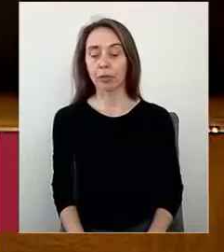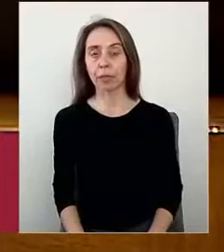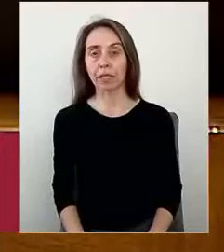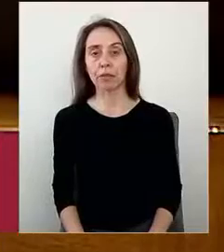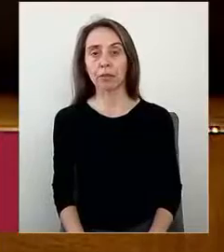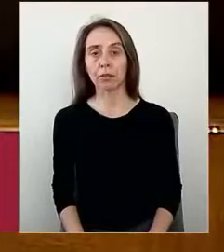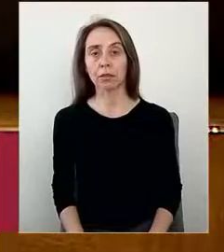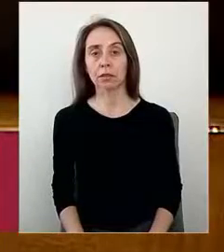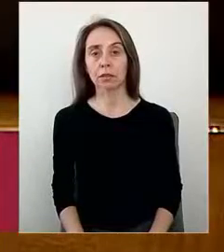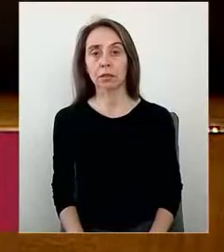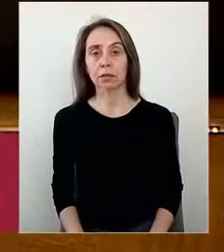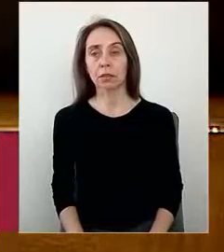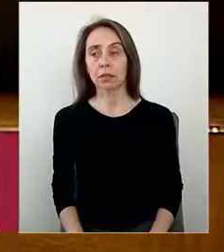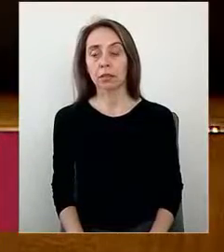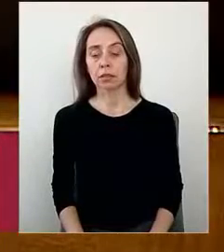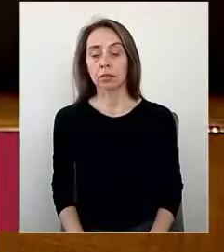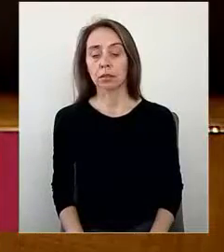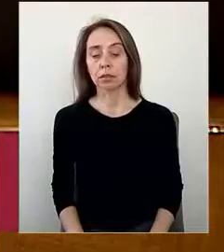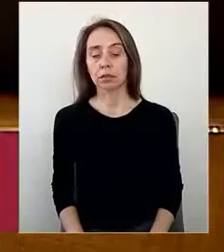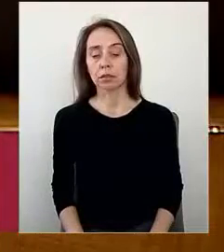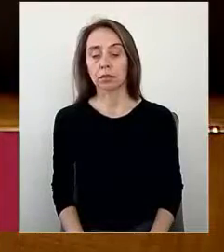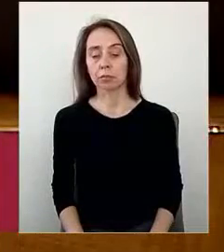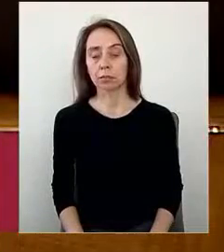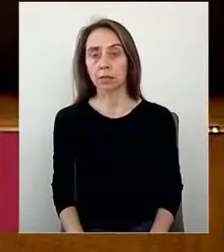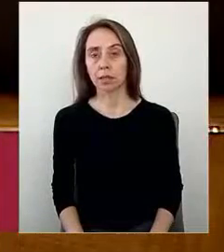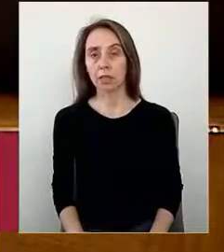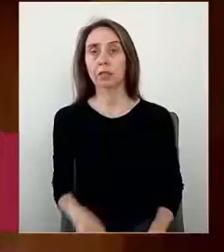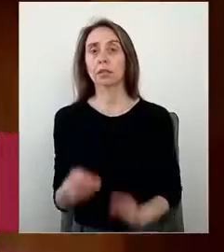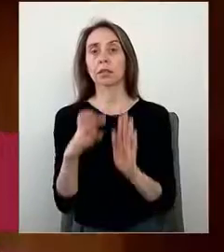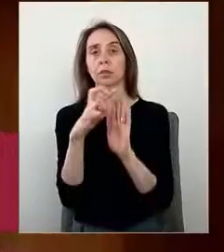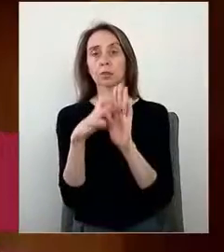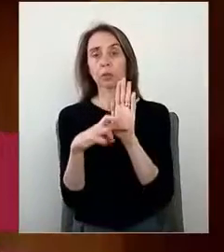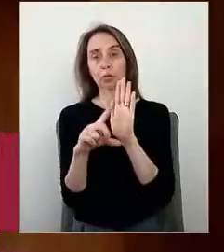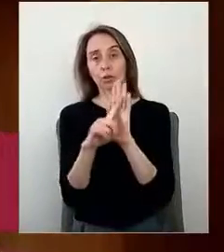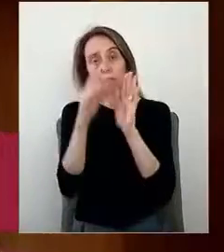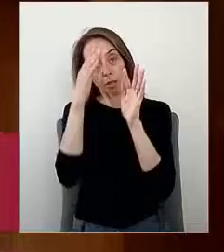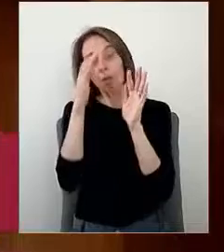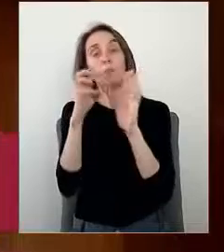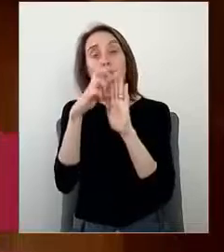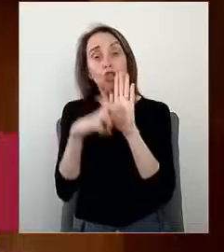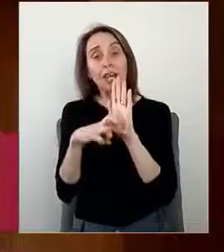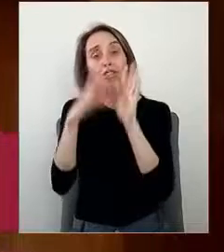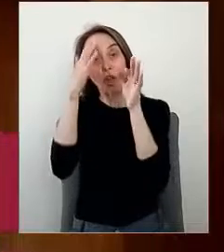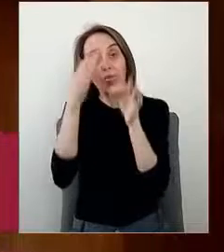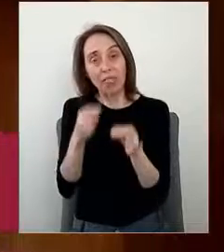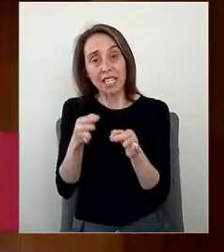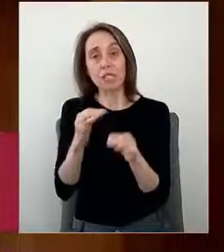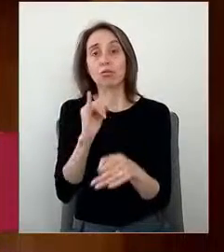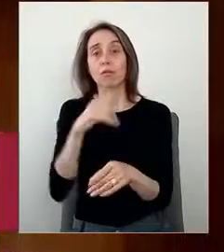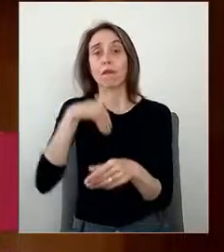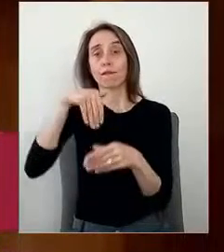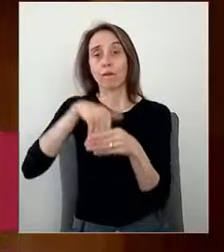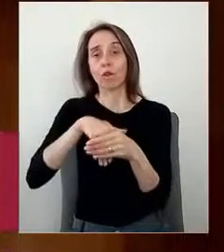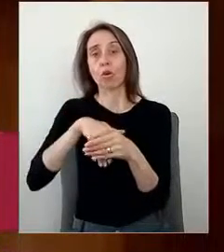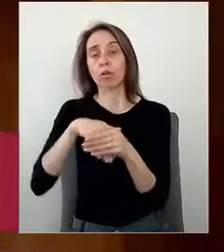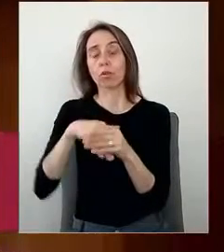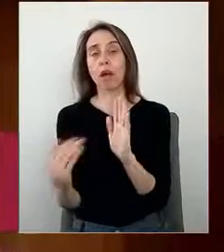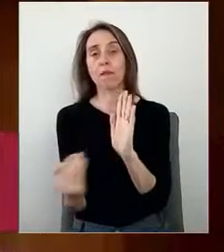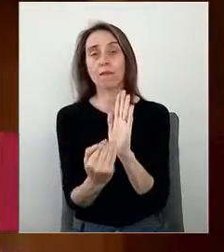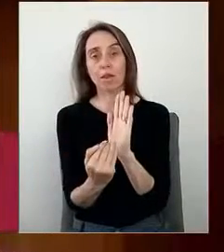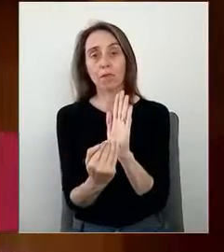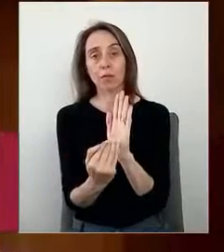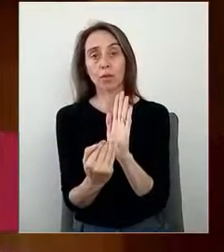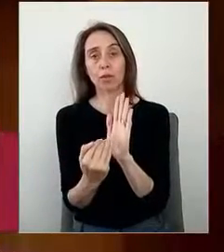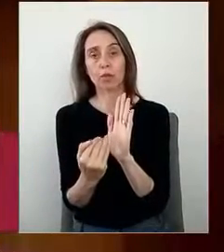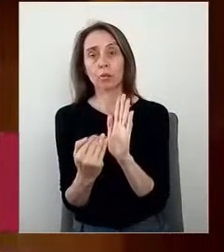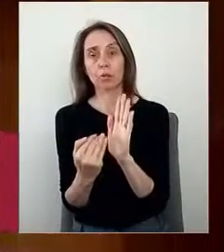Gracias, presidente. Sí, este es un proyecto de resolución que evidentemente voy a votar a favor y de que a pesar de que fue